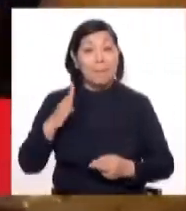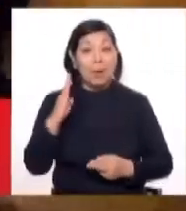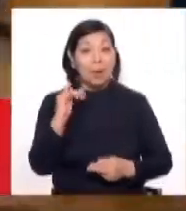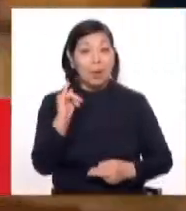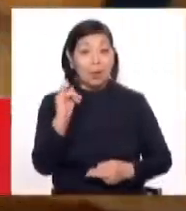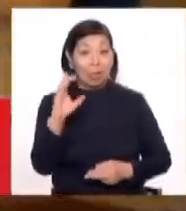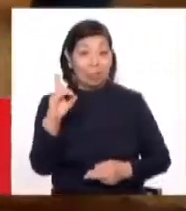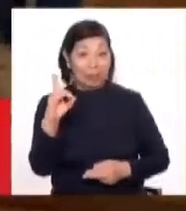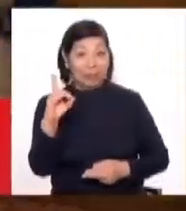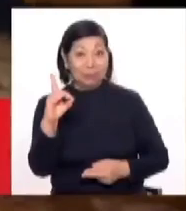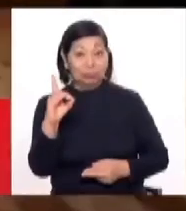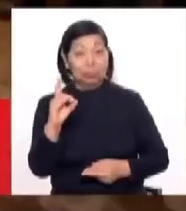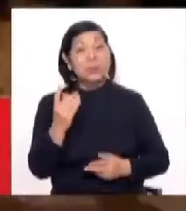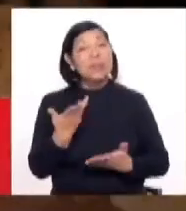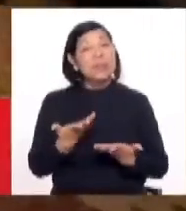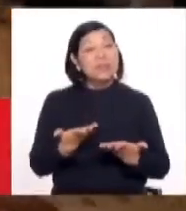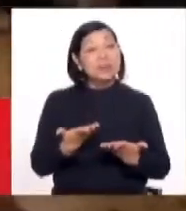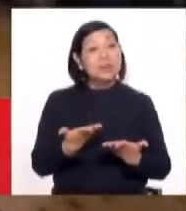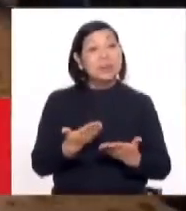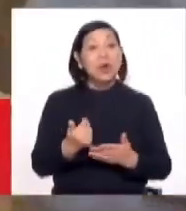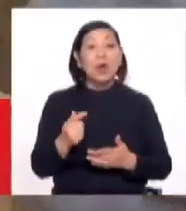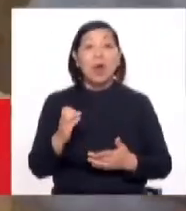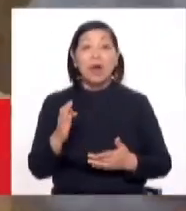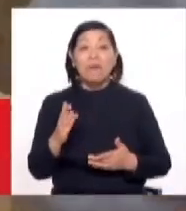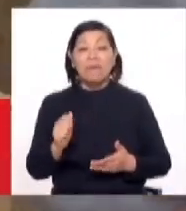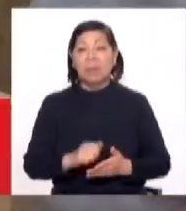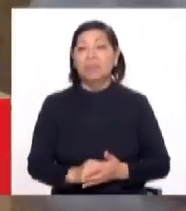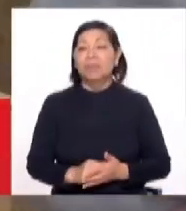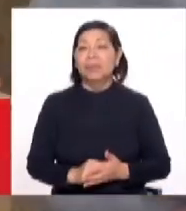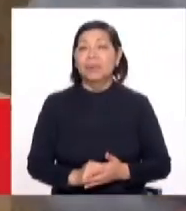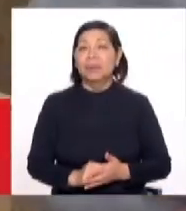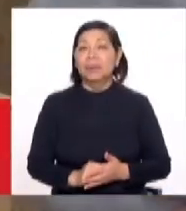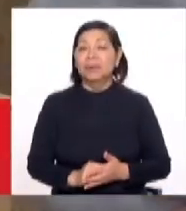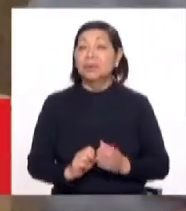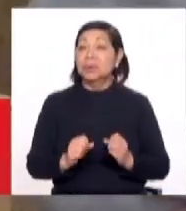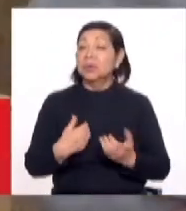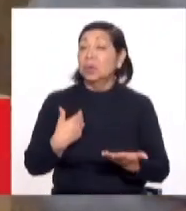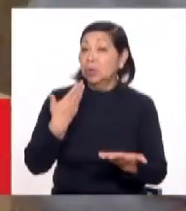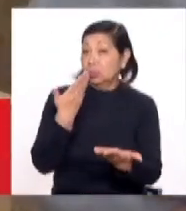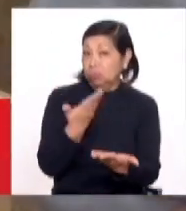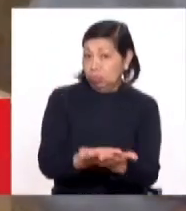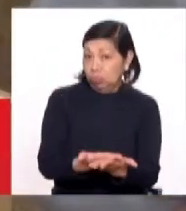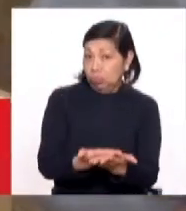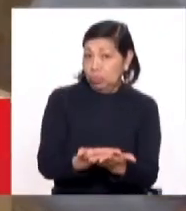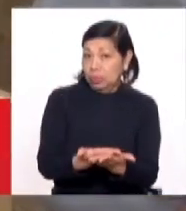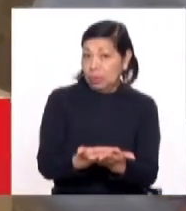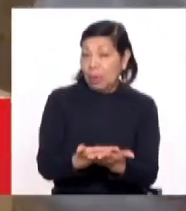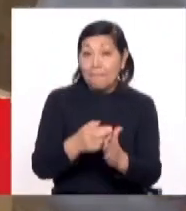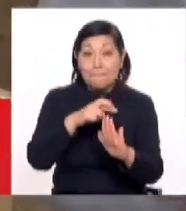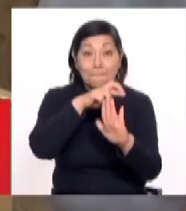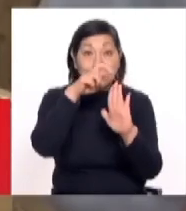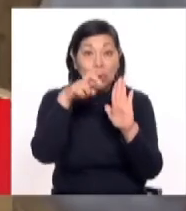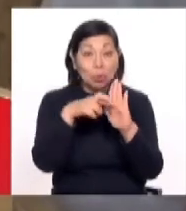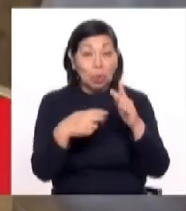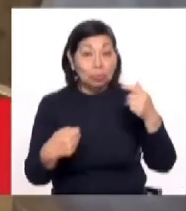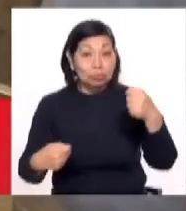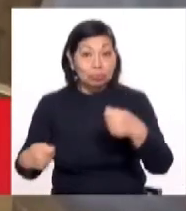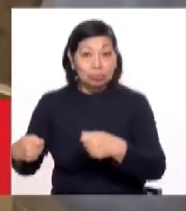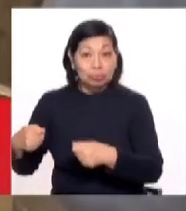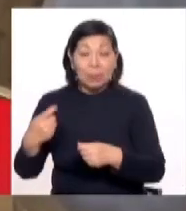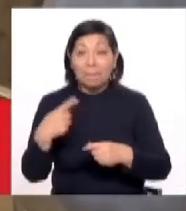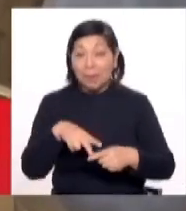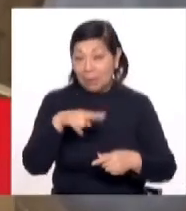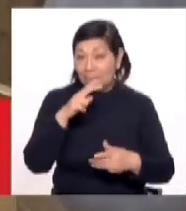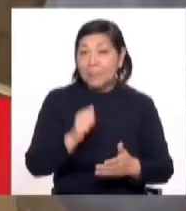interamericano de desarrollo el angol fang con quien hemos puesto el shock de proyectos de inversión que tenemos